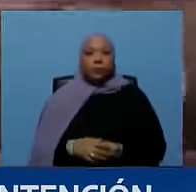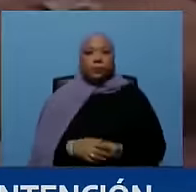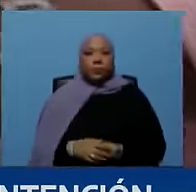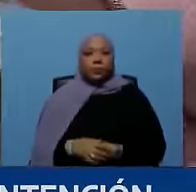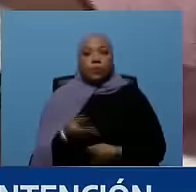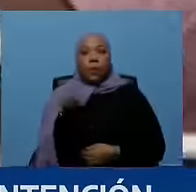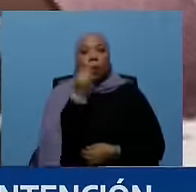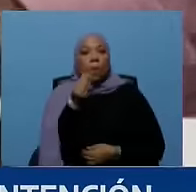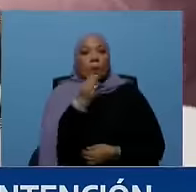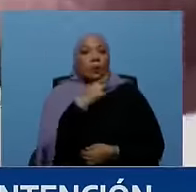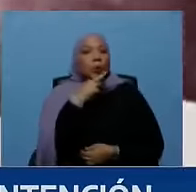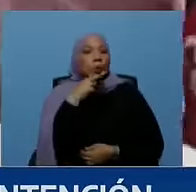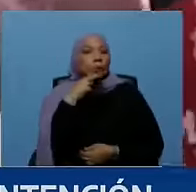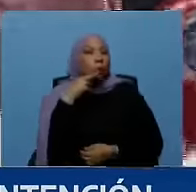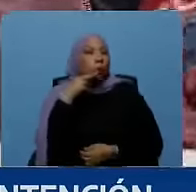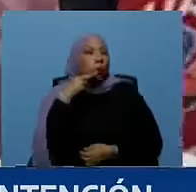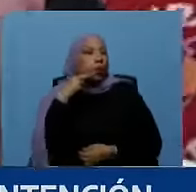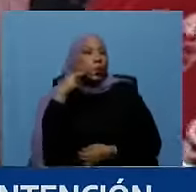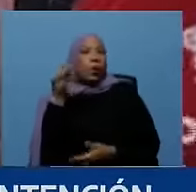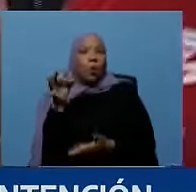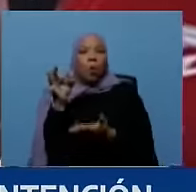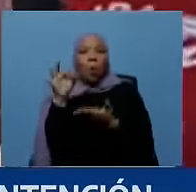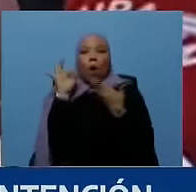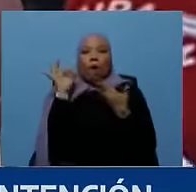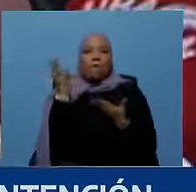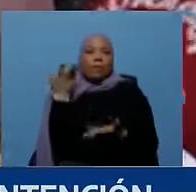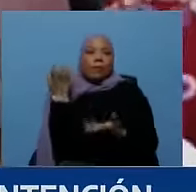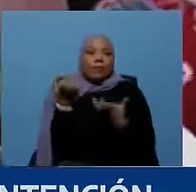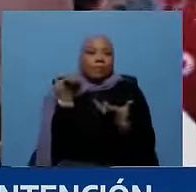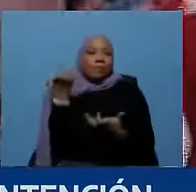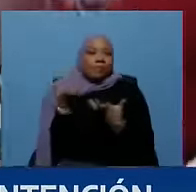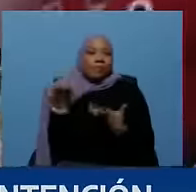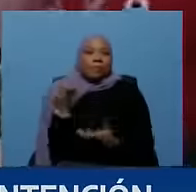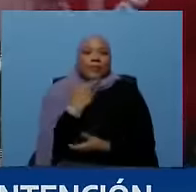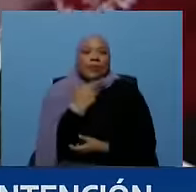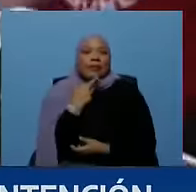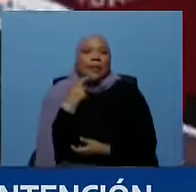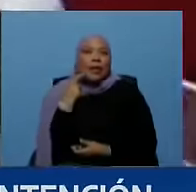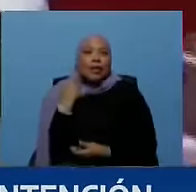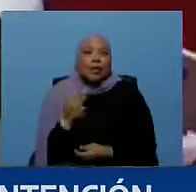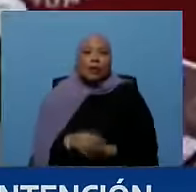para comerlo ahorita con un marroncito bien calientico. ¿Ah?